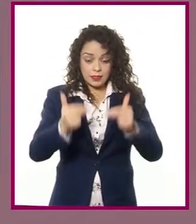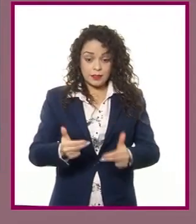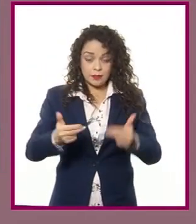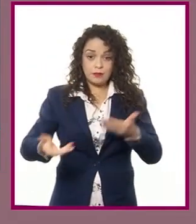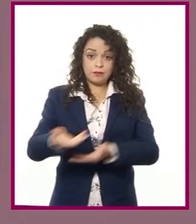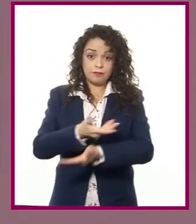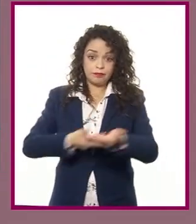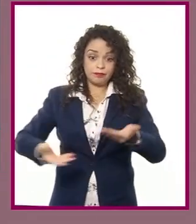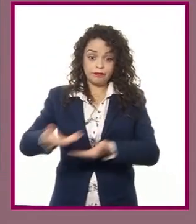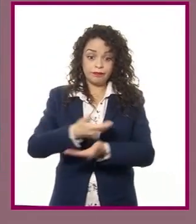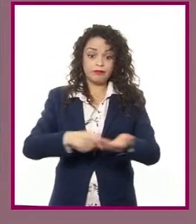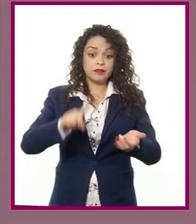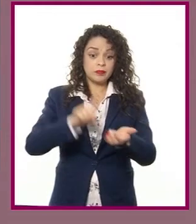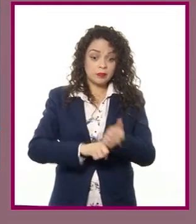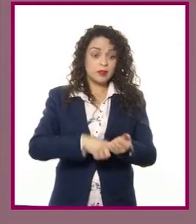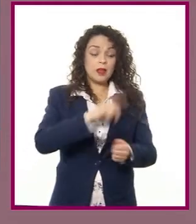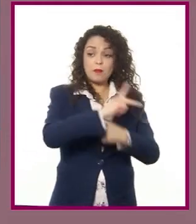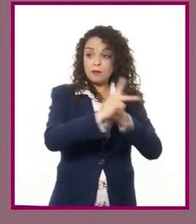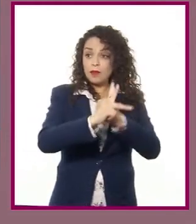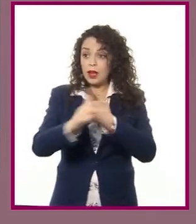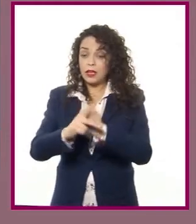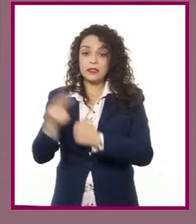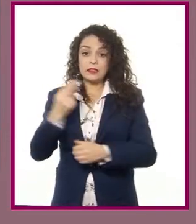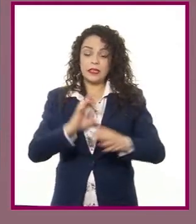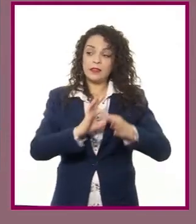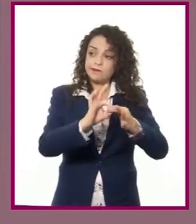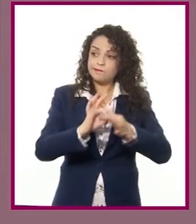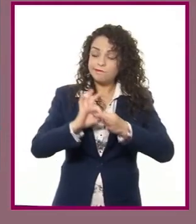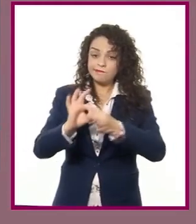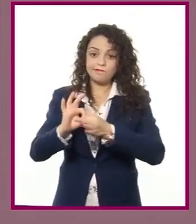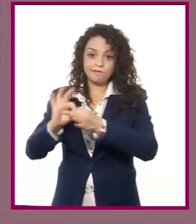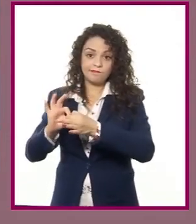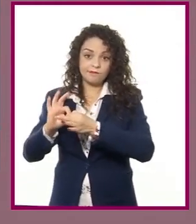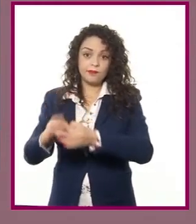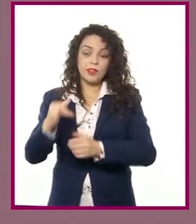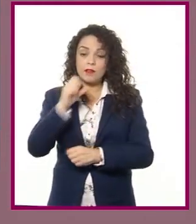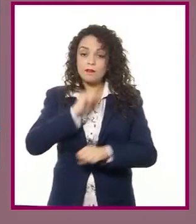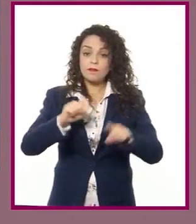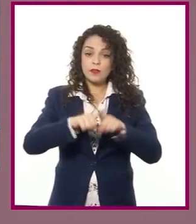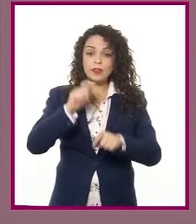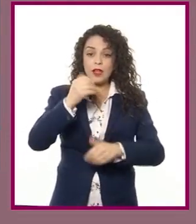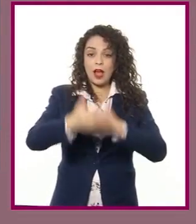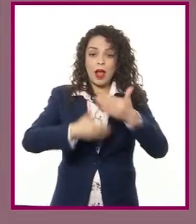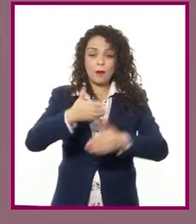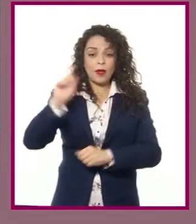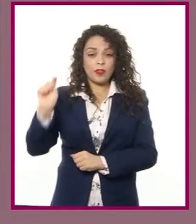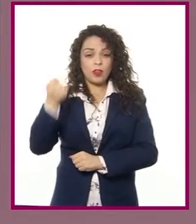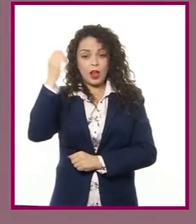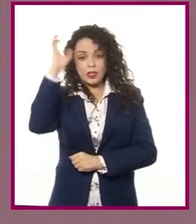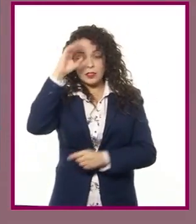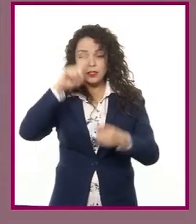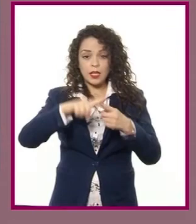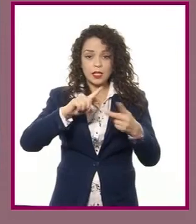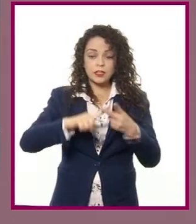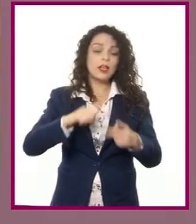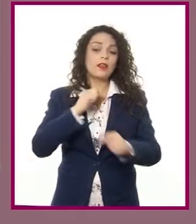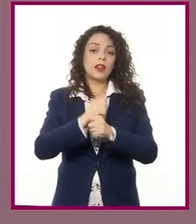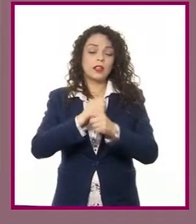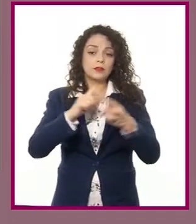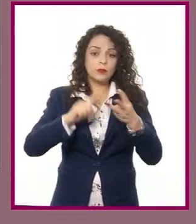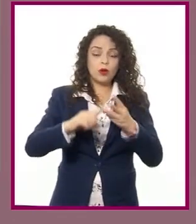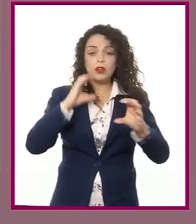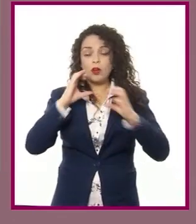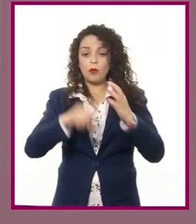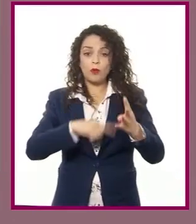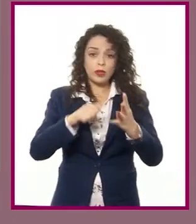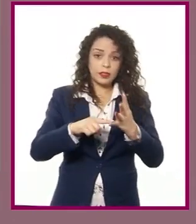la interdependencia entre las naciones, así como de los avances en tecnología, ciencia, transporte y comunicaciones.